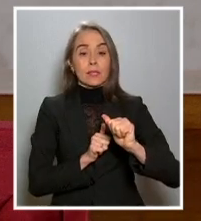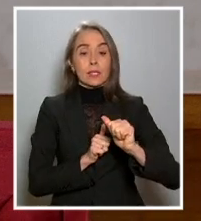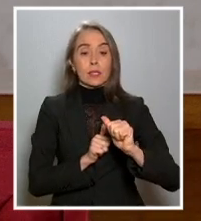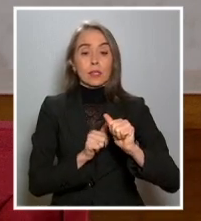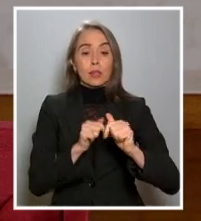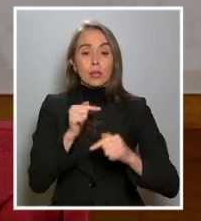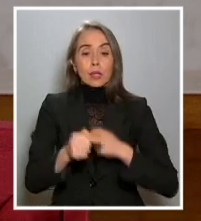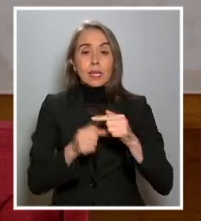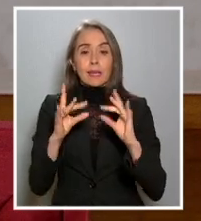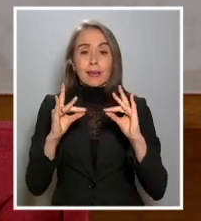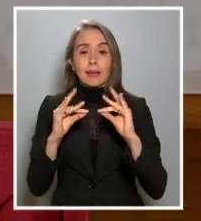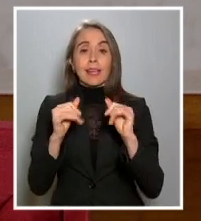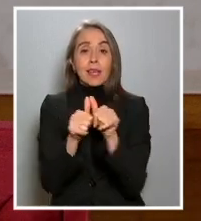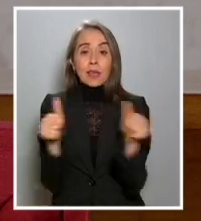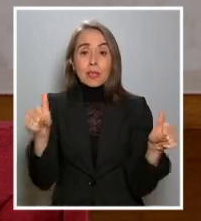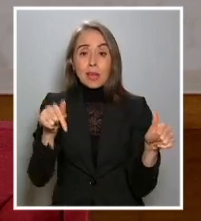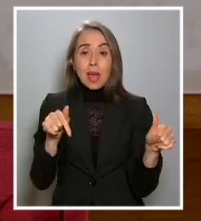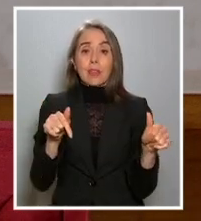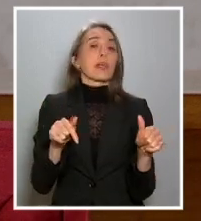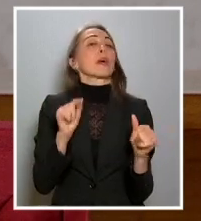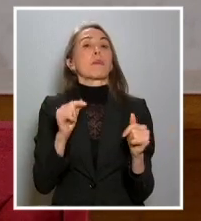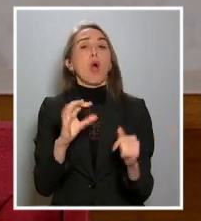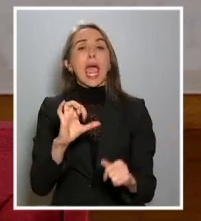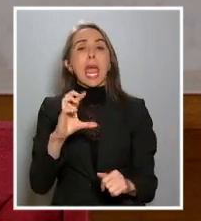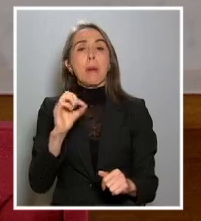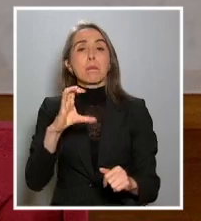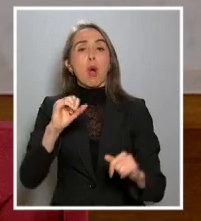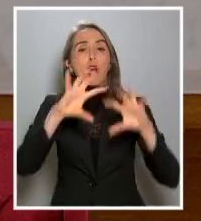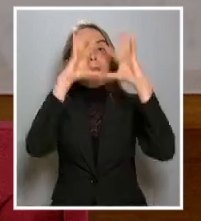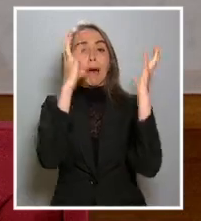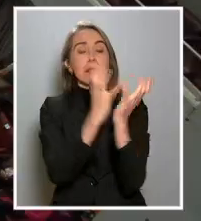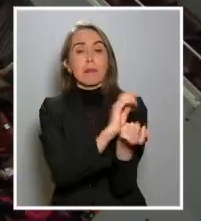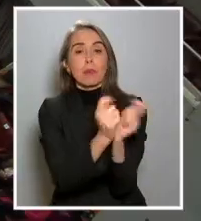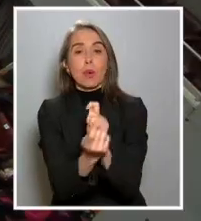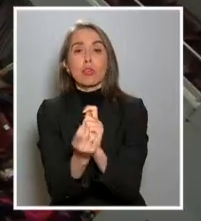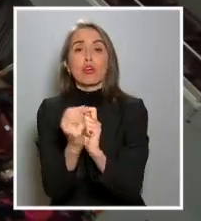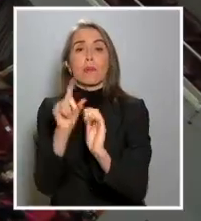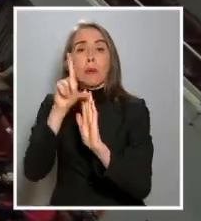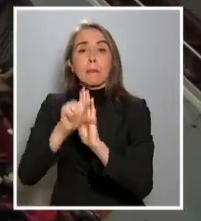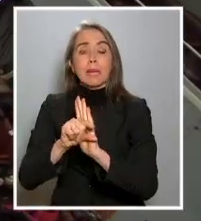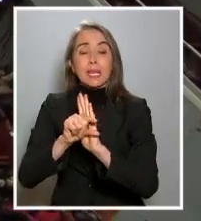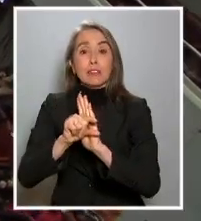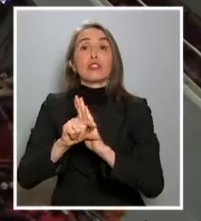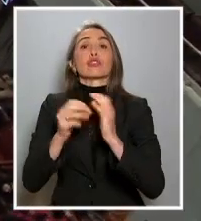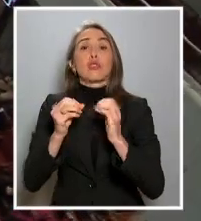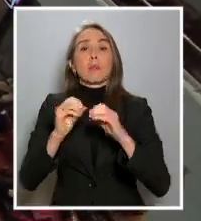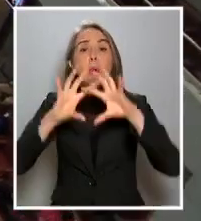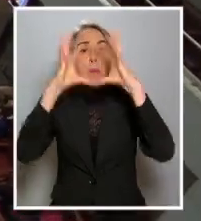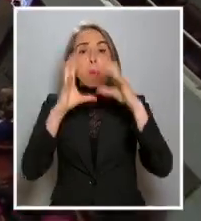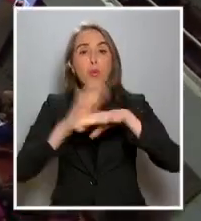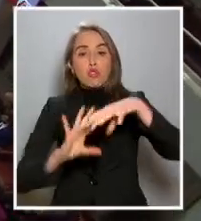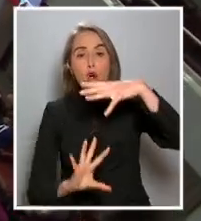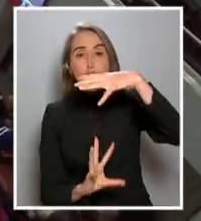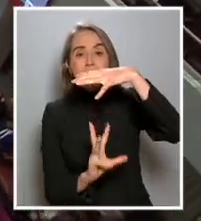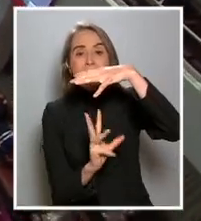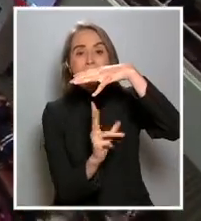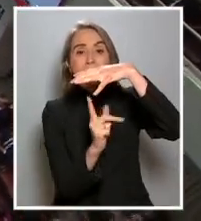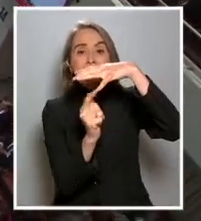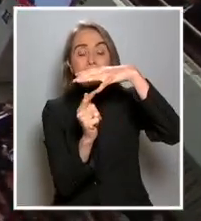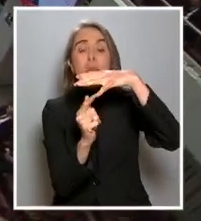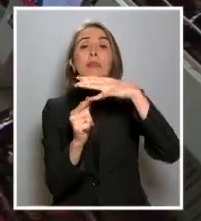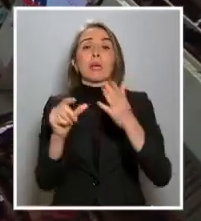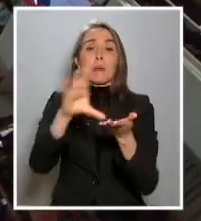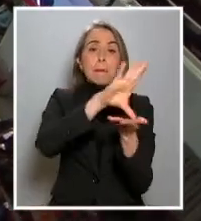generación, un desafío epocal: mitigar los efectos del calentamiento global y construir sociedades,